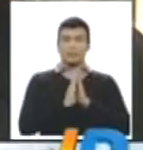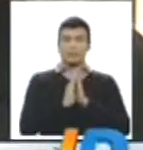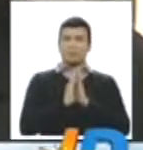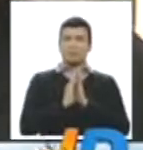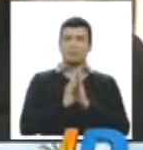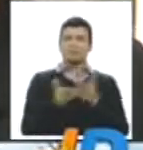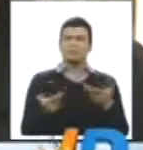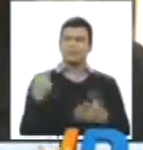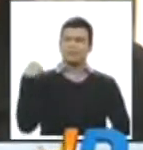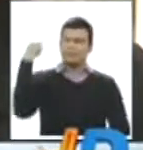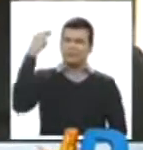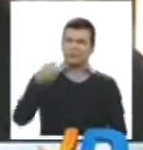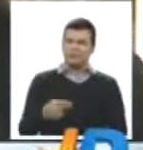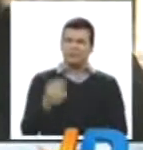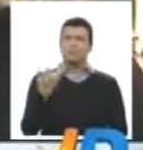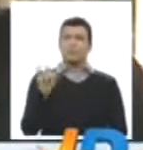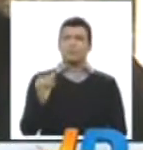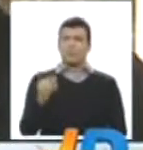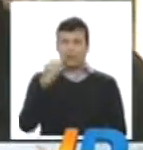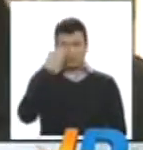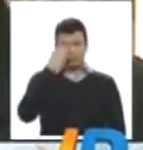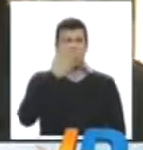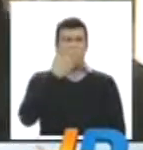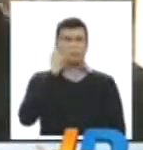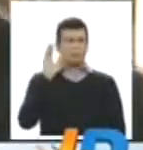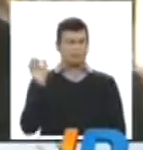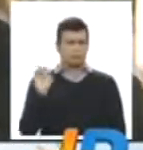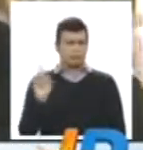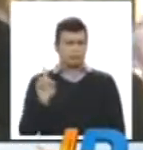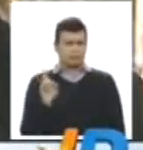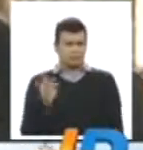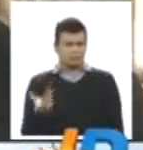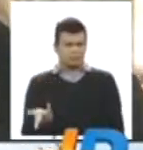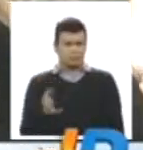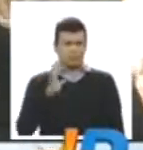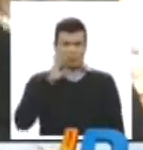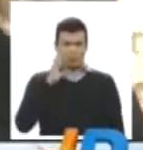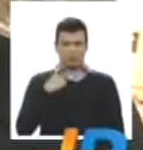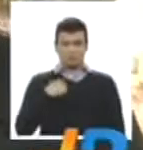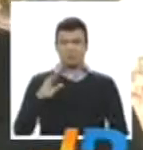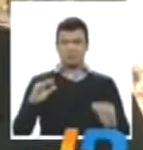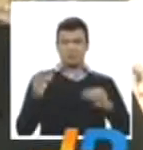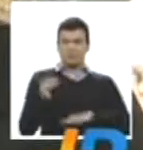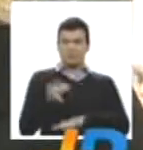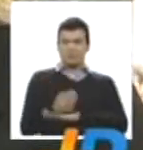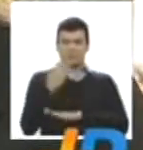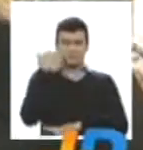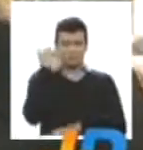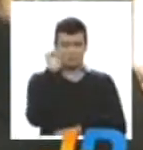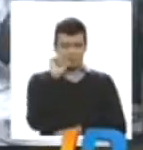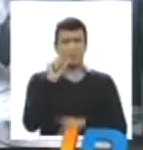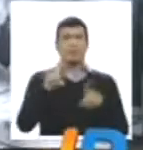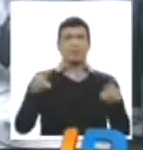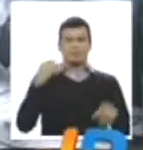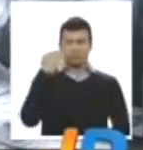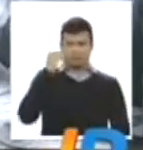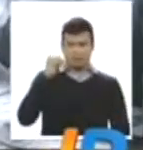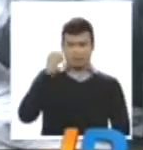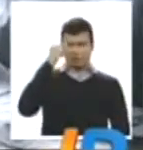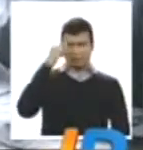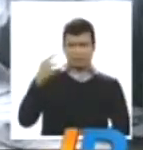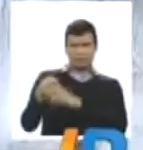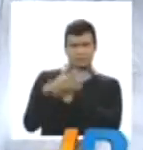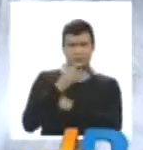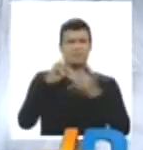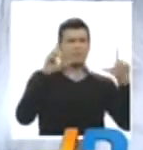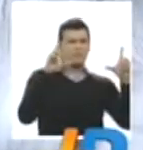no podemos dejar seguir siendo historia, que es el machismo que existe en la sociedad, el machismo que existe en las mujeres. Las fotografías